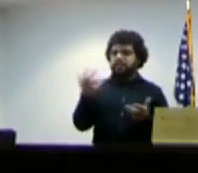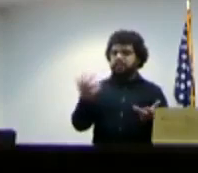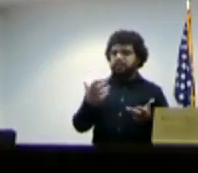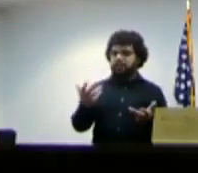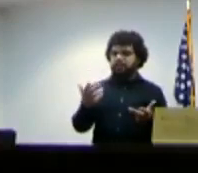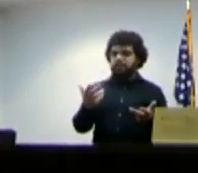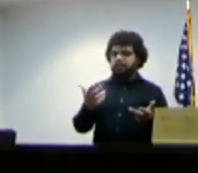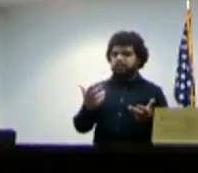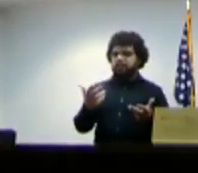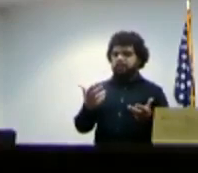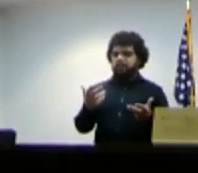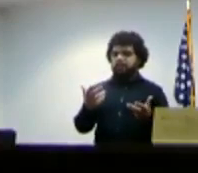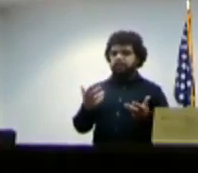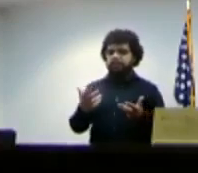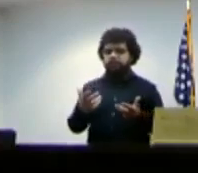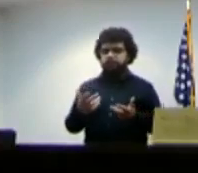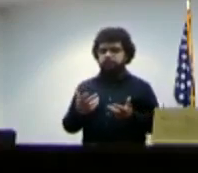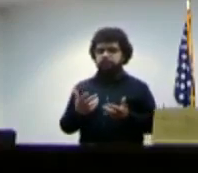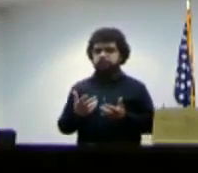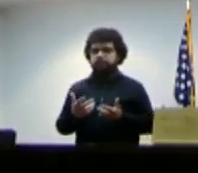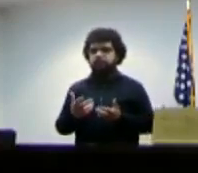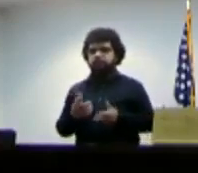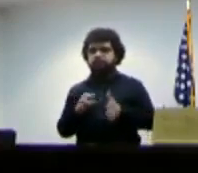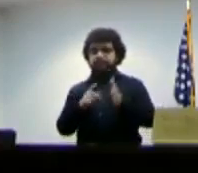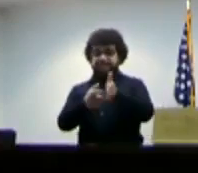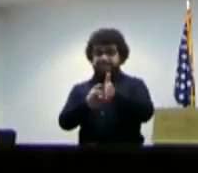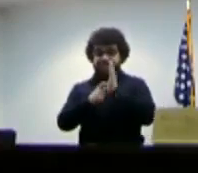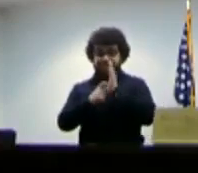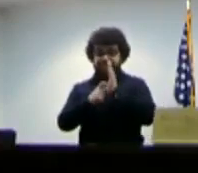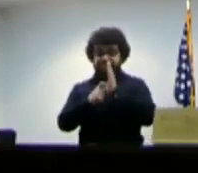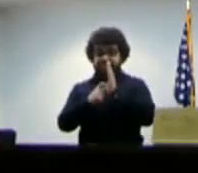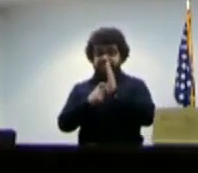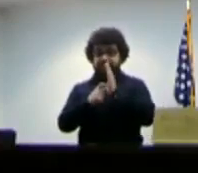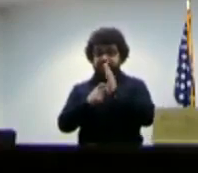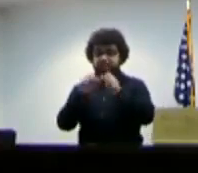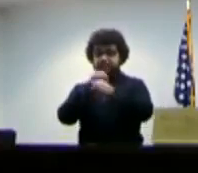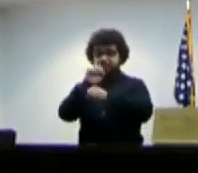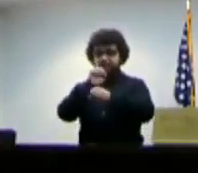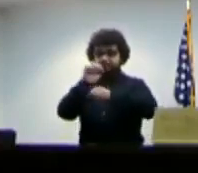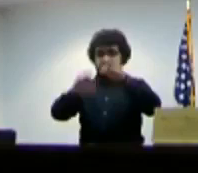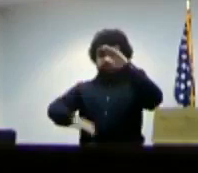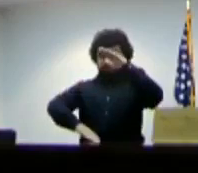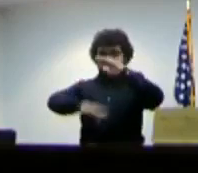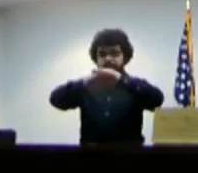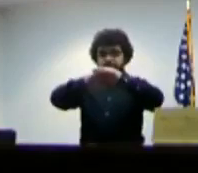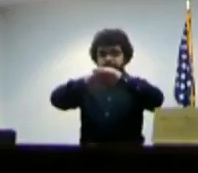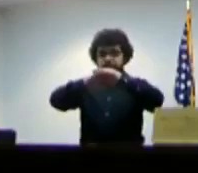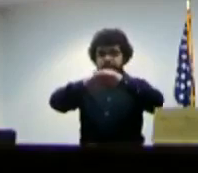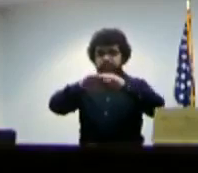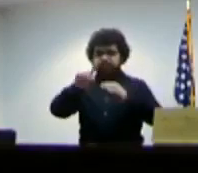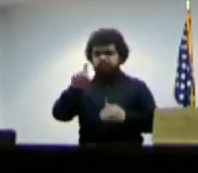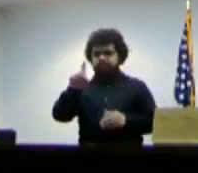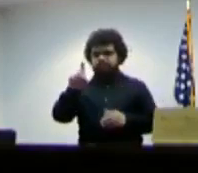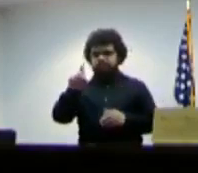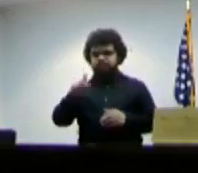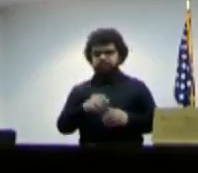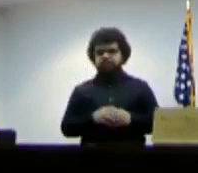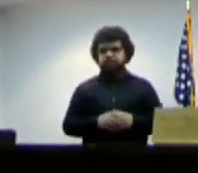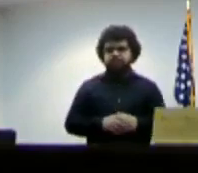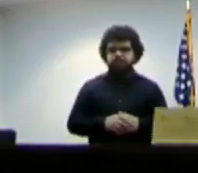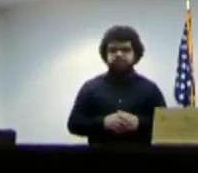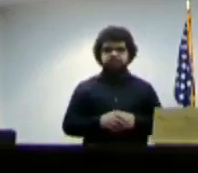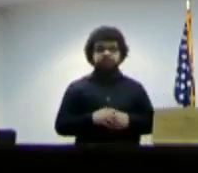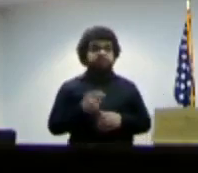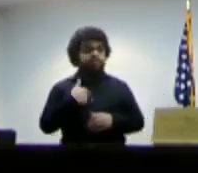entonces se les requiere que esté operando a máxima capacidad. Es que yo no, de AES no tengo